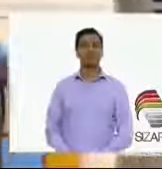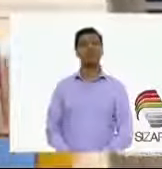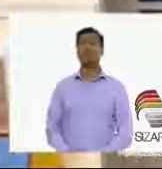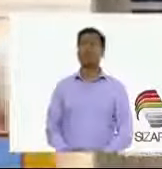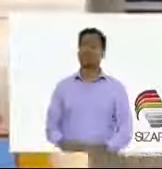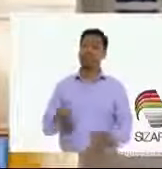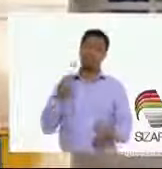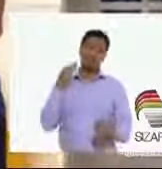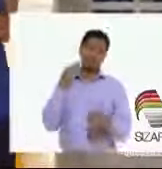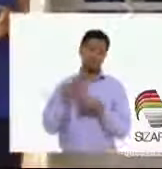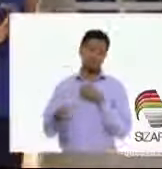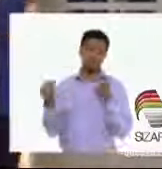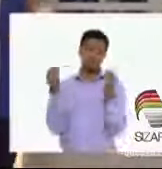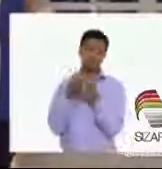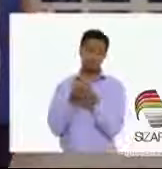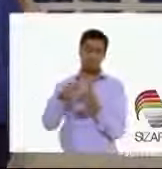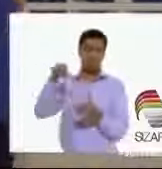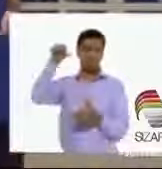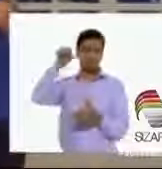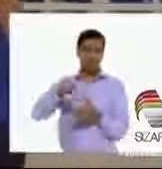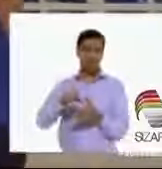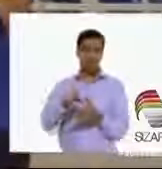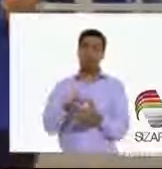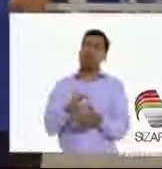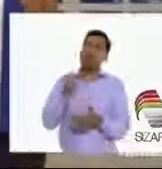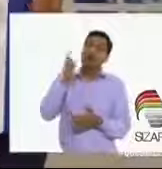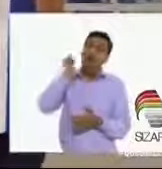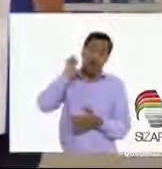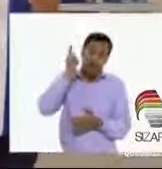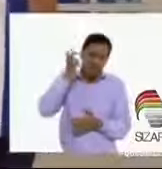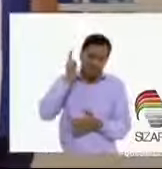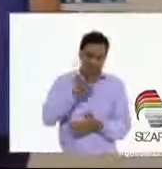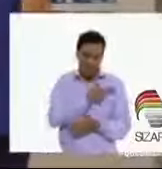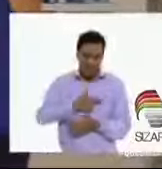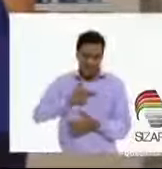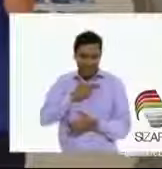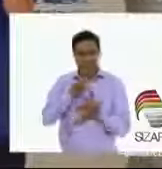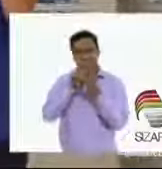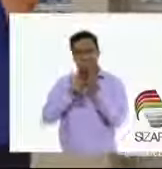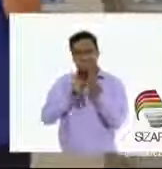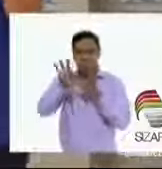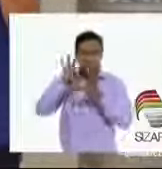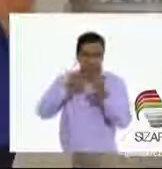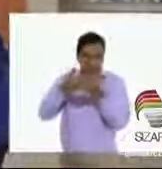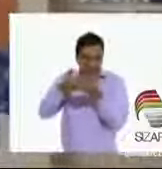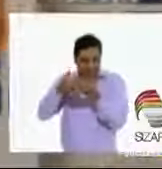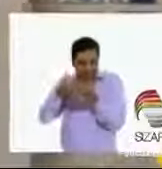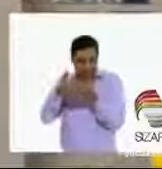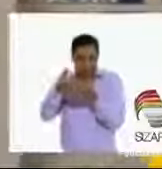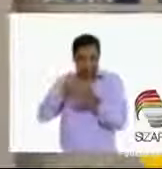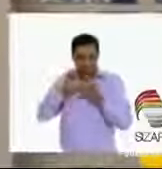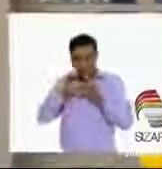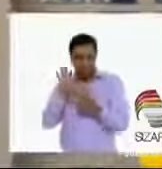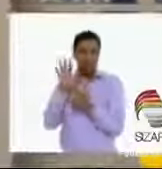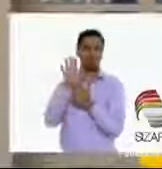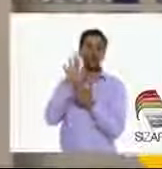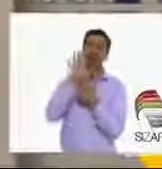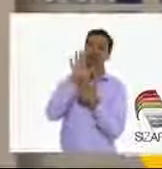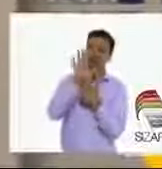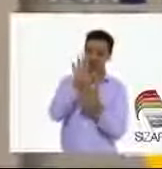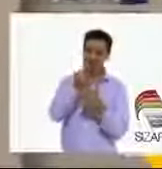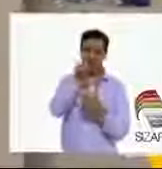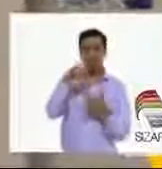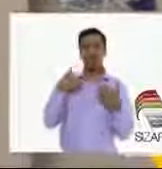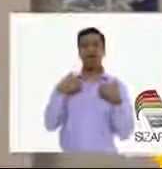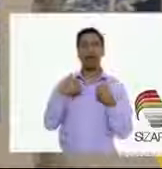Llegamos al final de nuestra clase de hoy, pero esperamos que les haya gustado el material que seleccionamos cuidadosamente para que ustedes pudieran